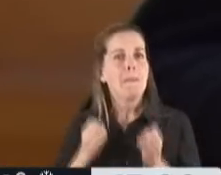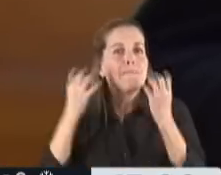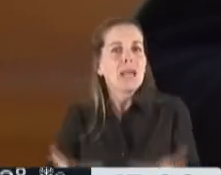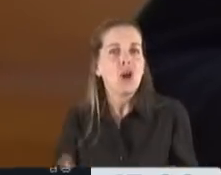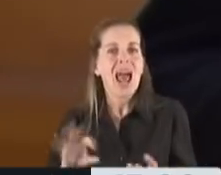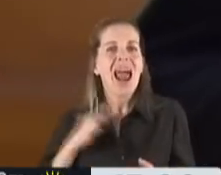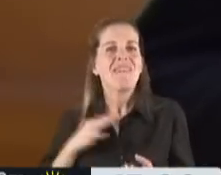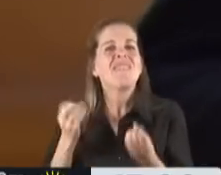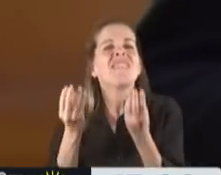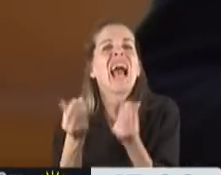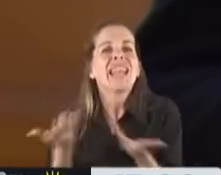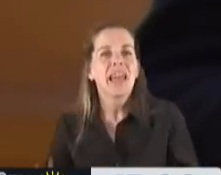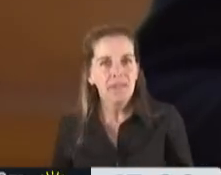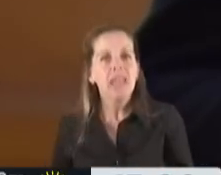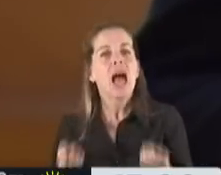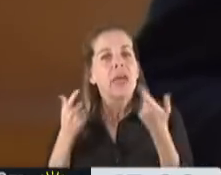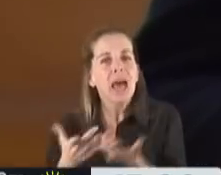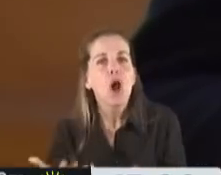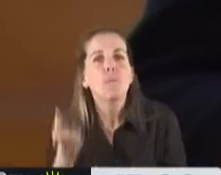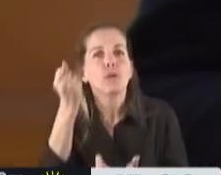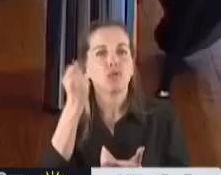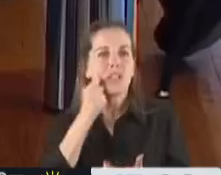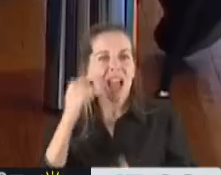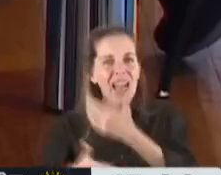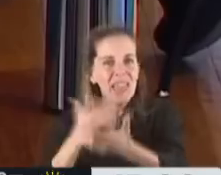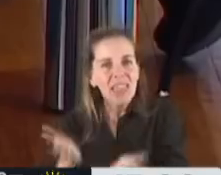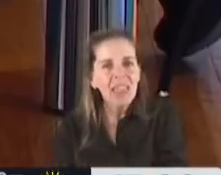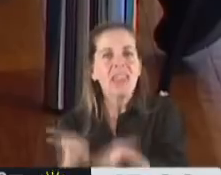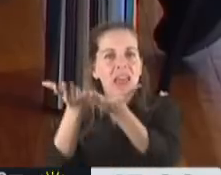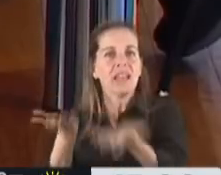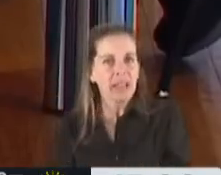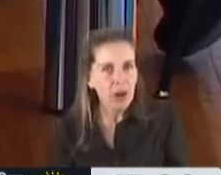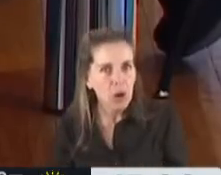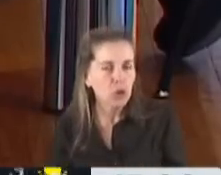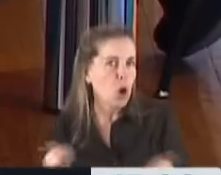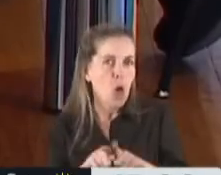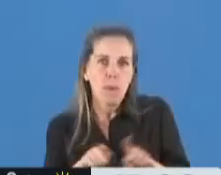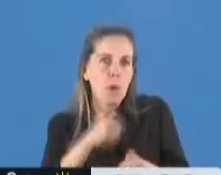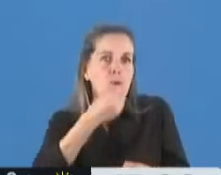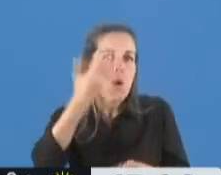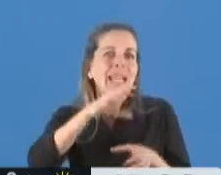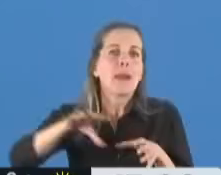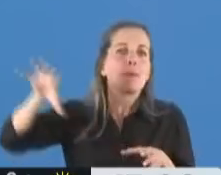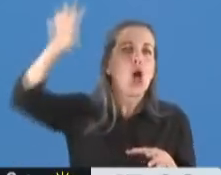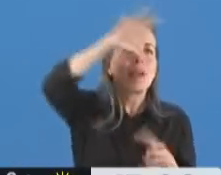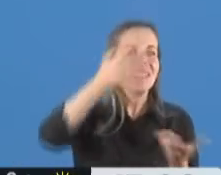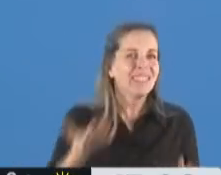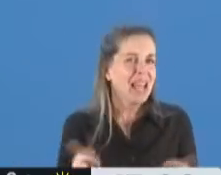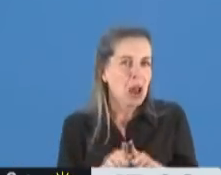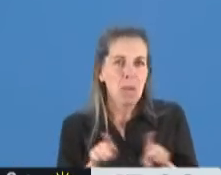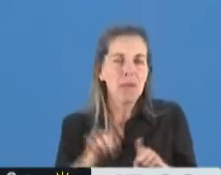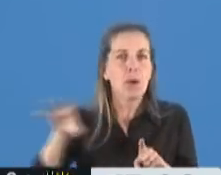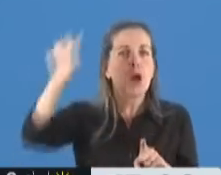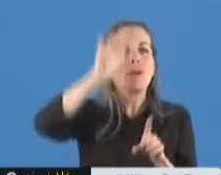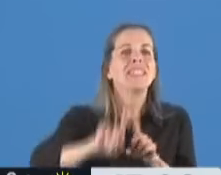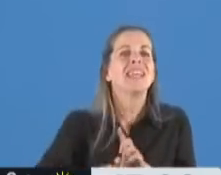darles mejores posibilidades de desarrollo. Y lo mismo con cualquier habitante del norte del país.